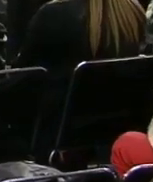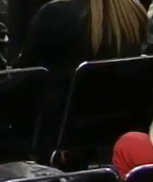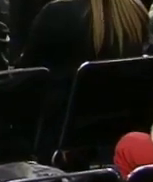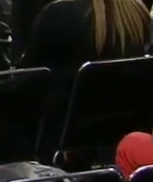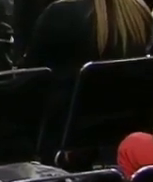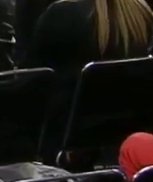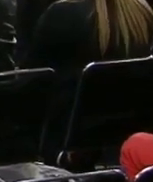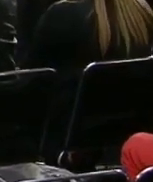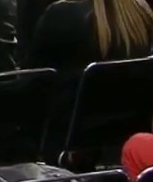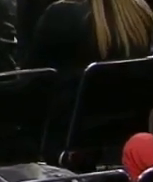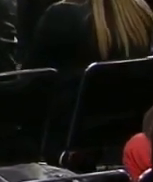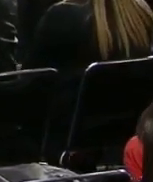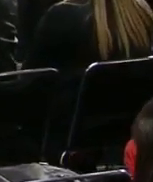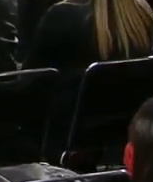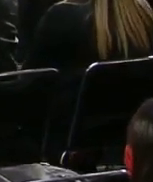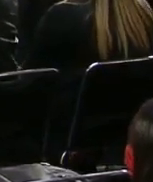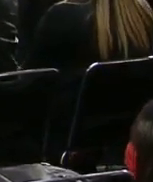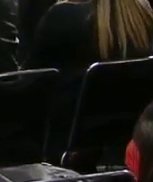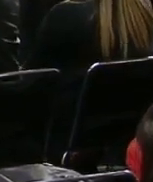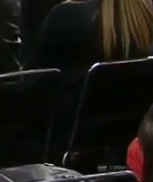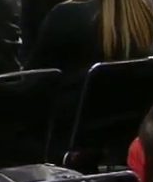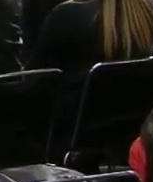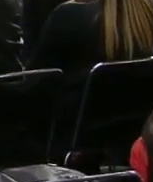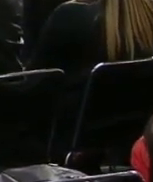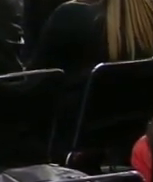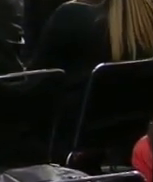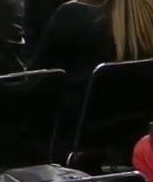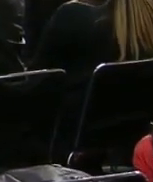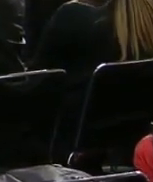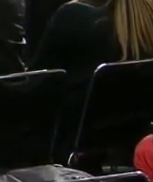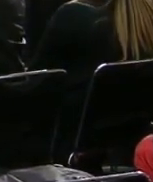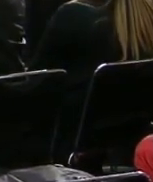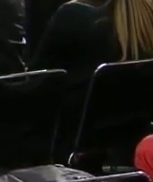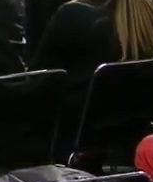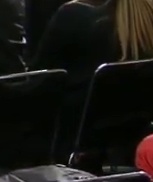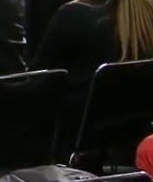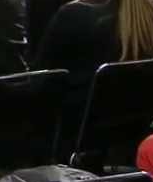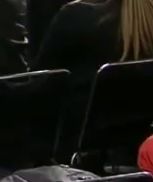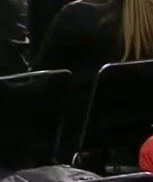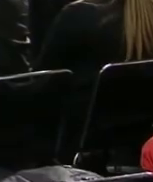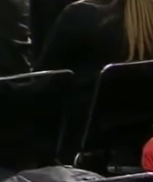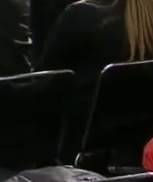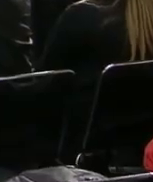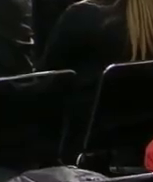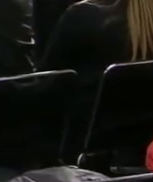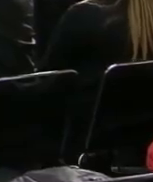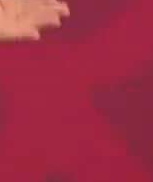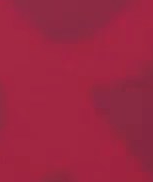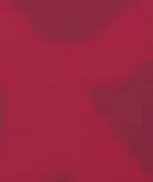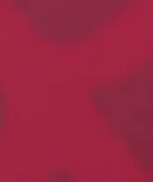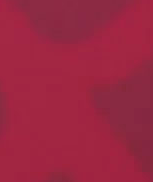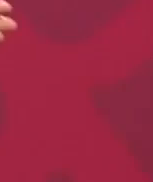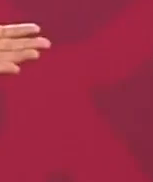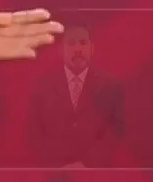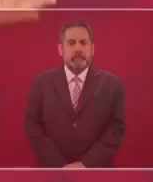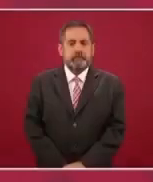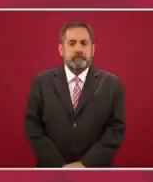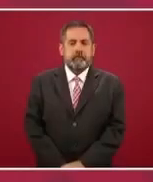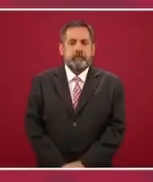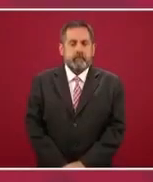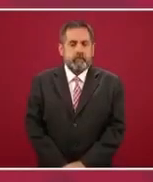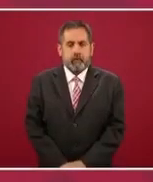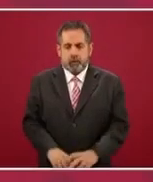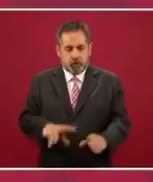que es totalmente legal. ¿Sí? Totalmente legal. Y se está haciendo un ajuste al